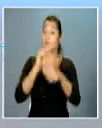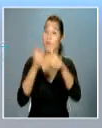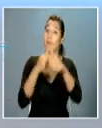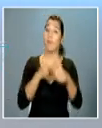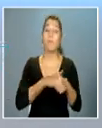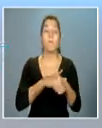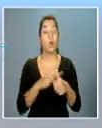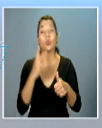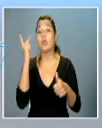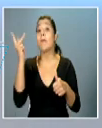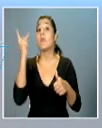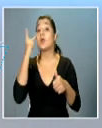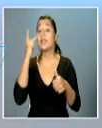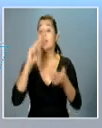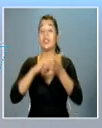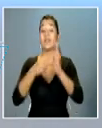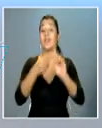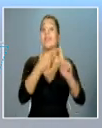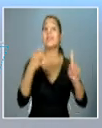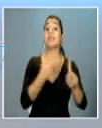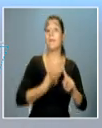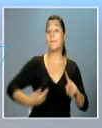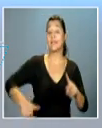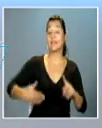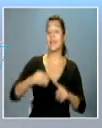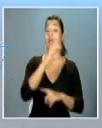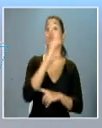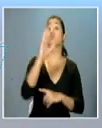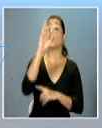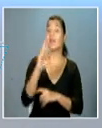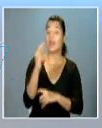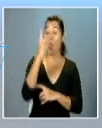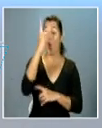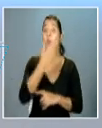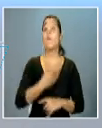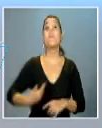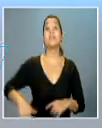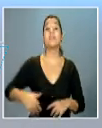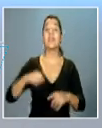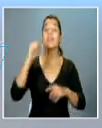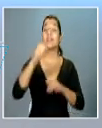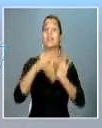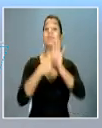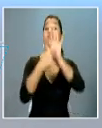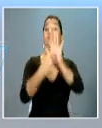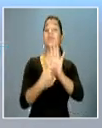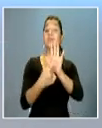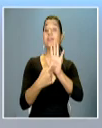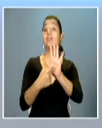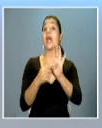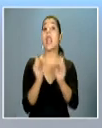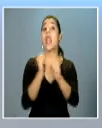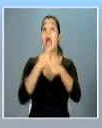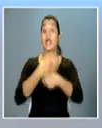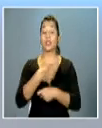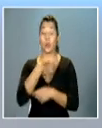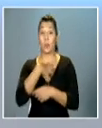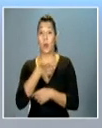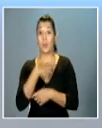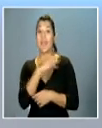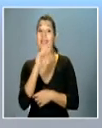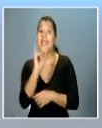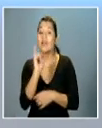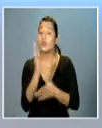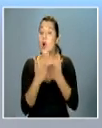voluntad política. Es decir, desde la presidencia de la República hubo un presidente que lanzó una política muy enérgica contra la delincuencia, la hizo propia esa lucha y eso fue